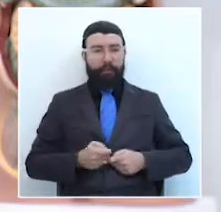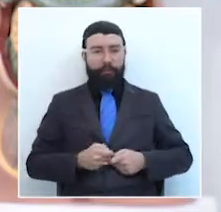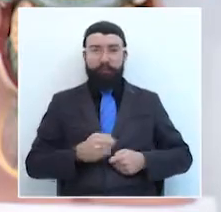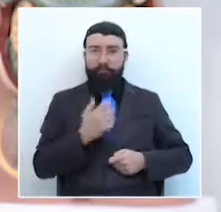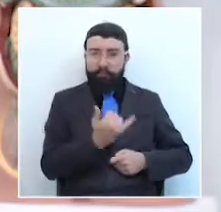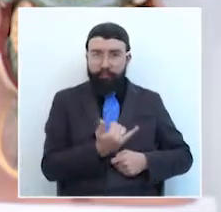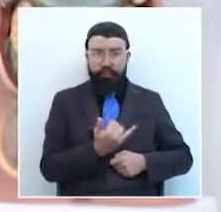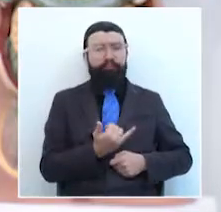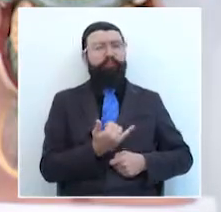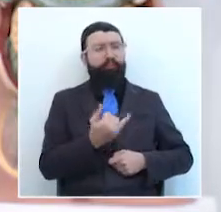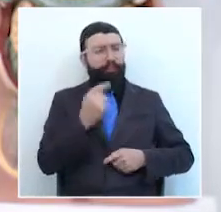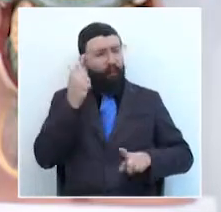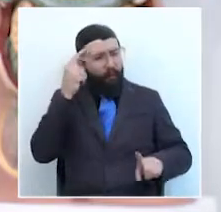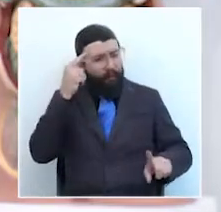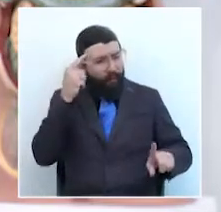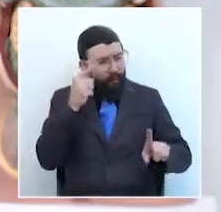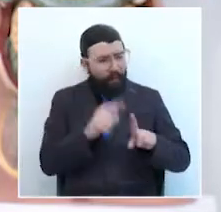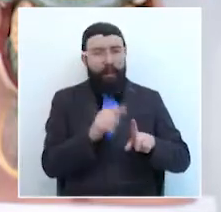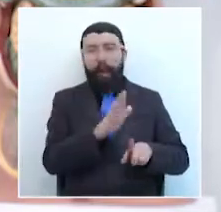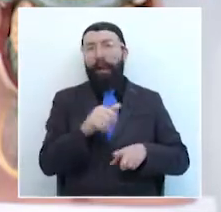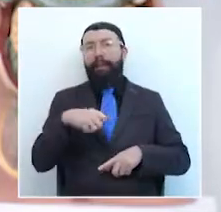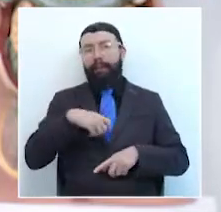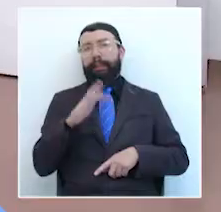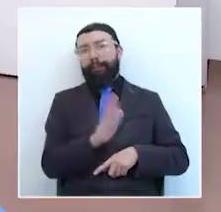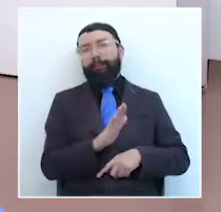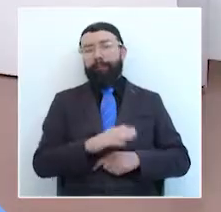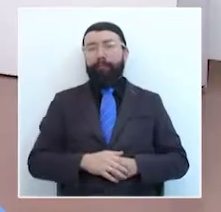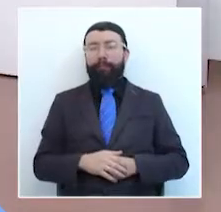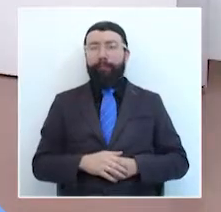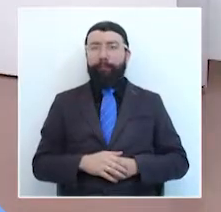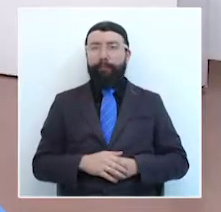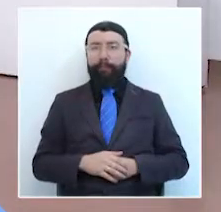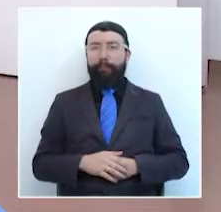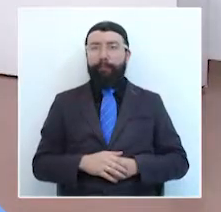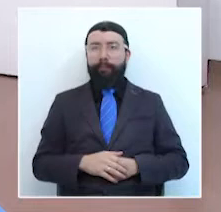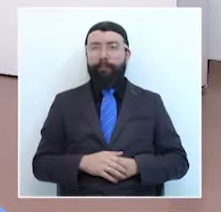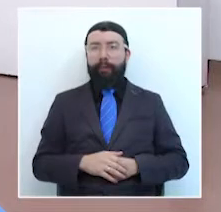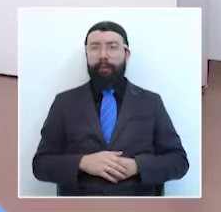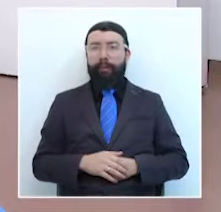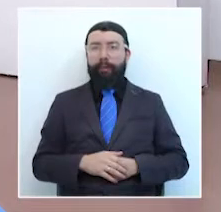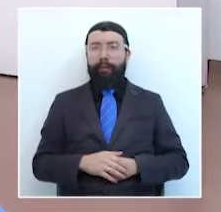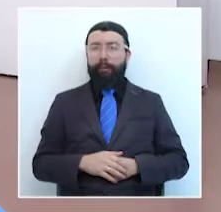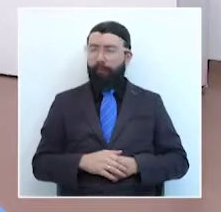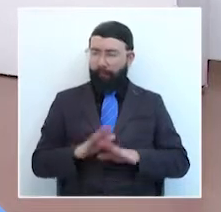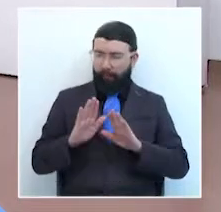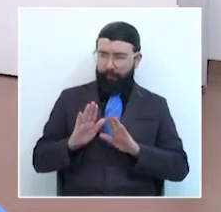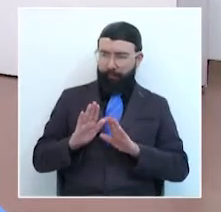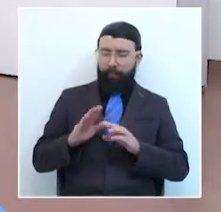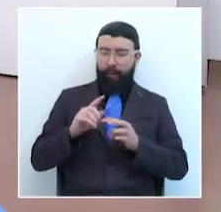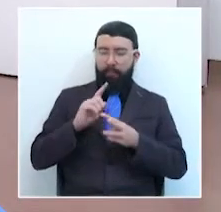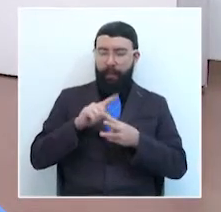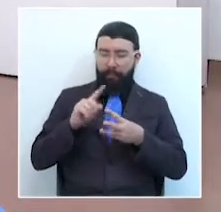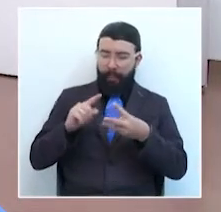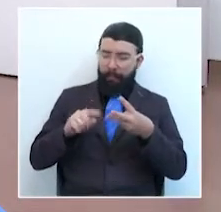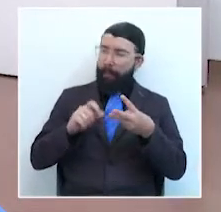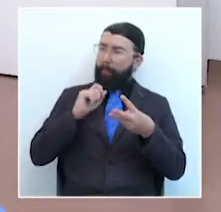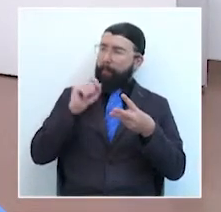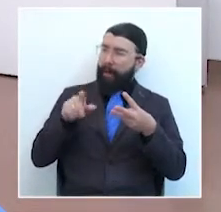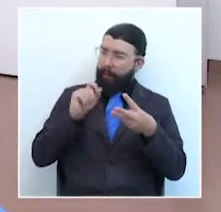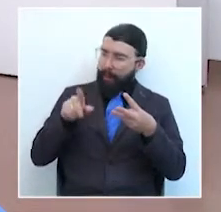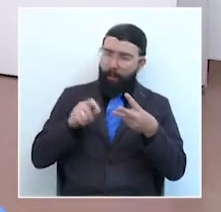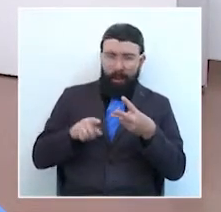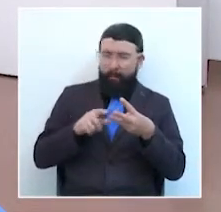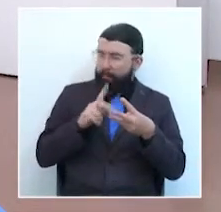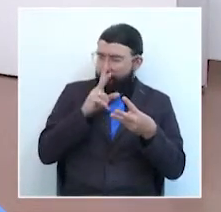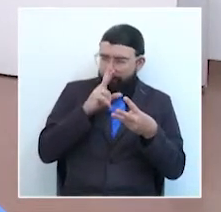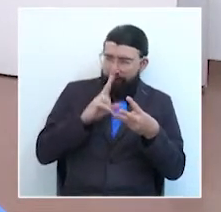aparte de lo que ahorita vamos bueno tengo voy a plantearle estas tres preguntas que son casi lo mismo